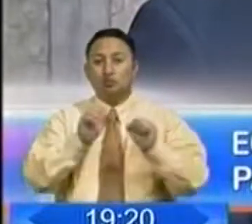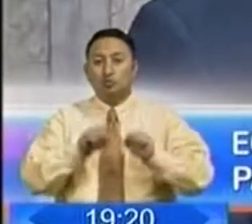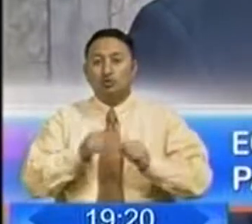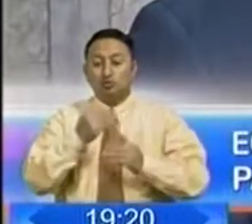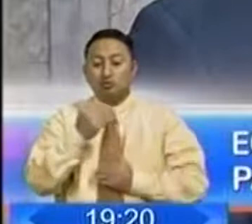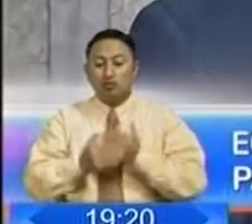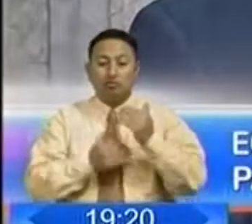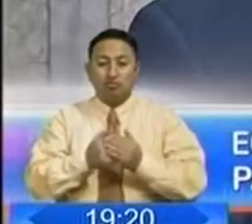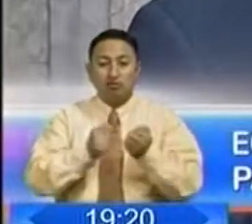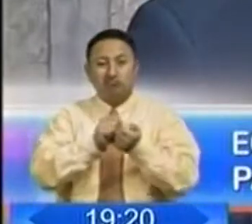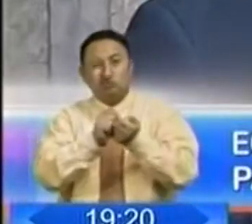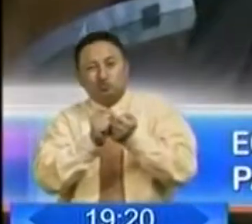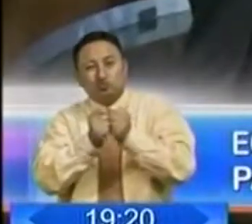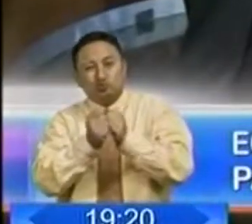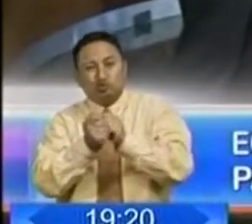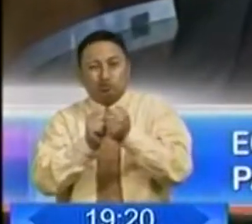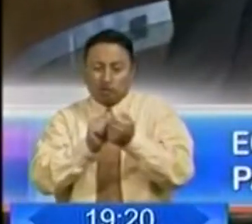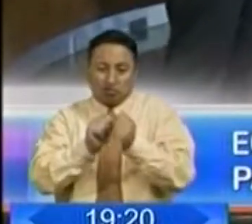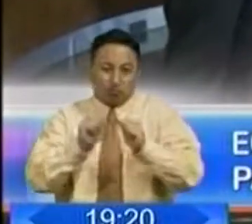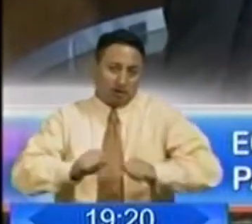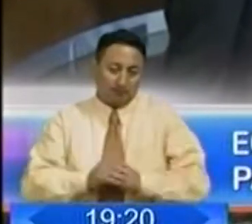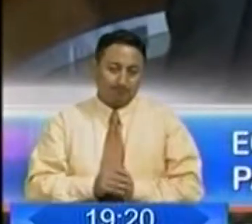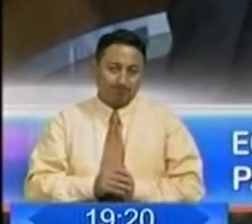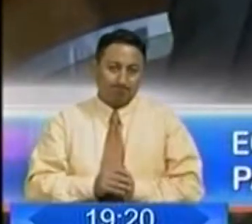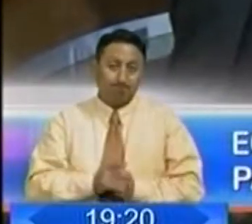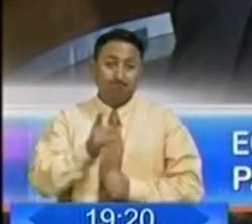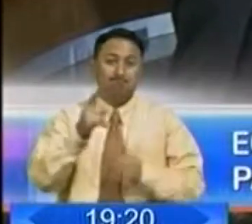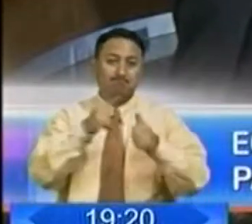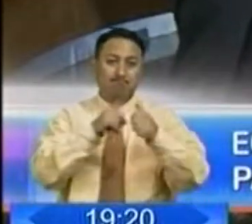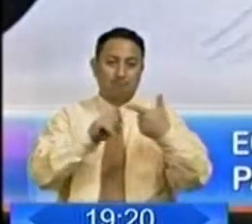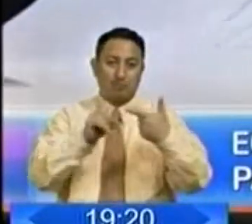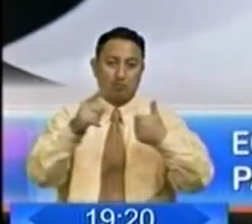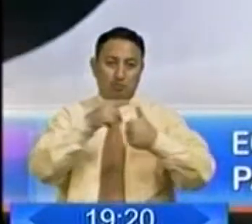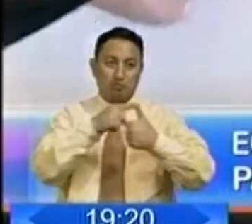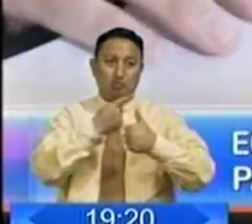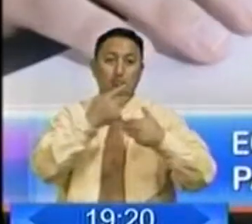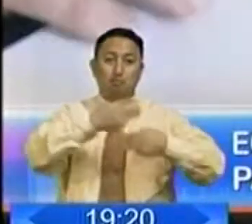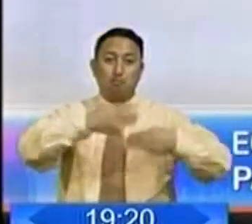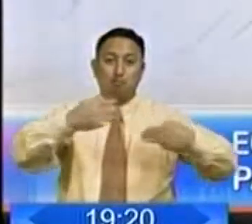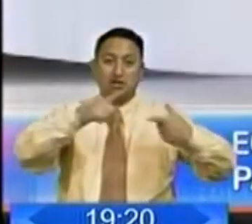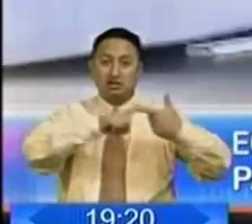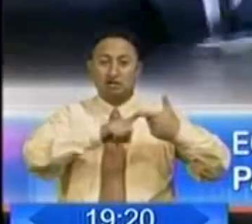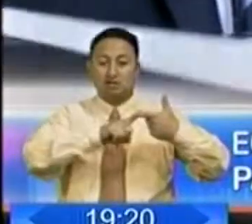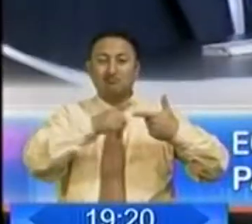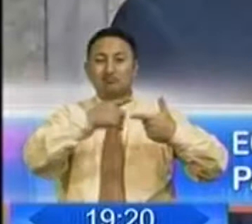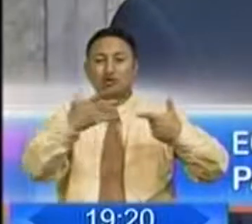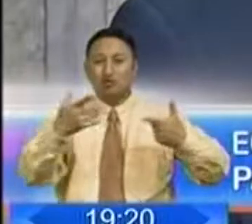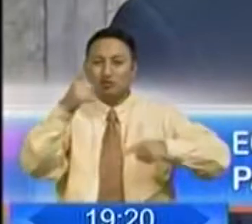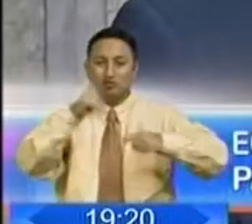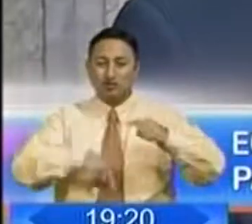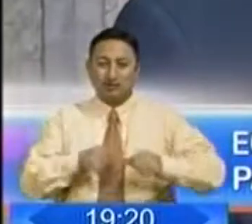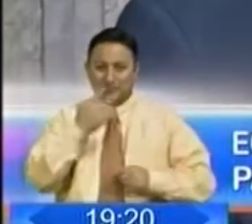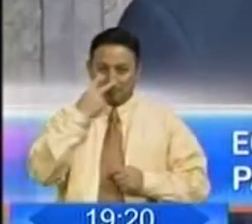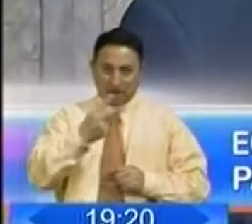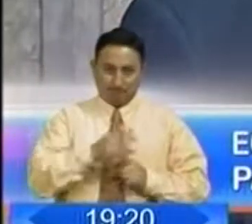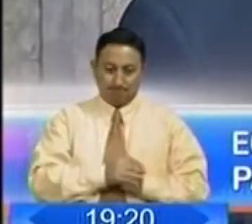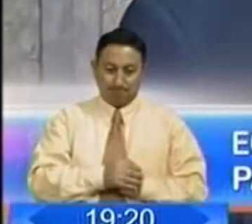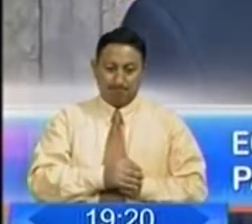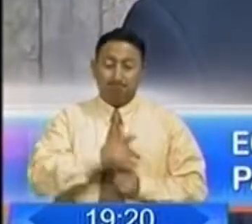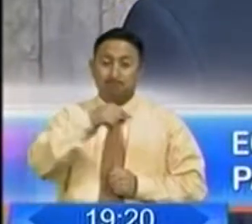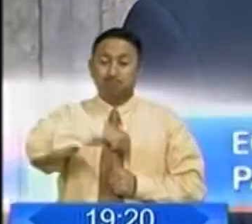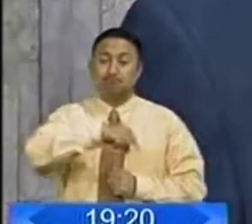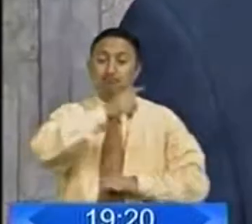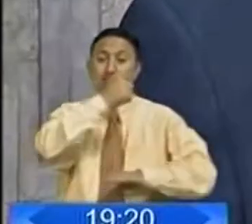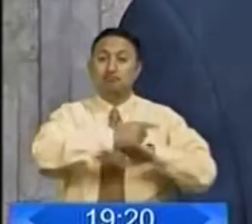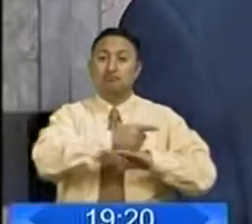a medida que avanzamos. Metodología que contempla dos tipos de daños, materiales e inmateriales. Conforme lo prevé el